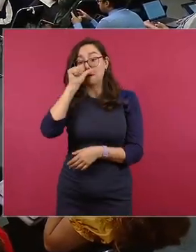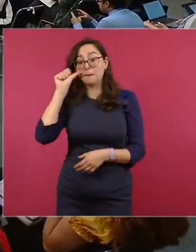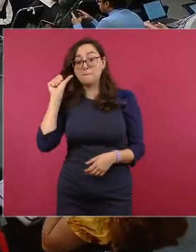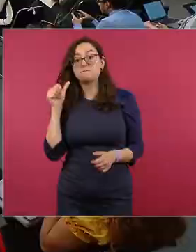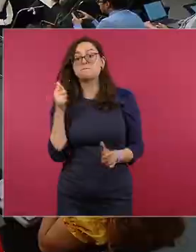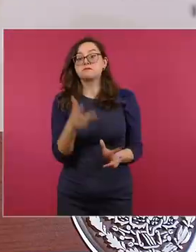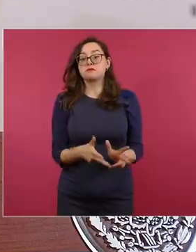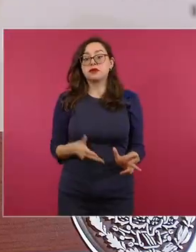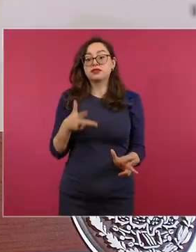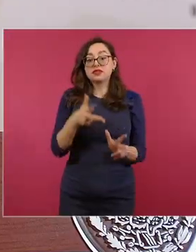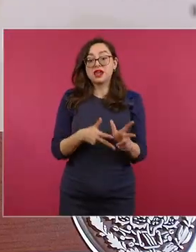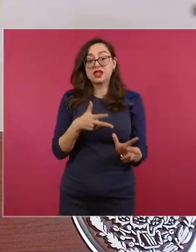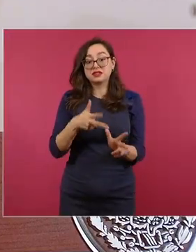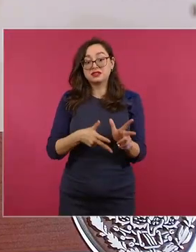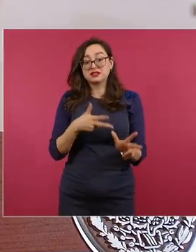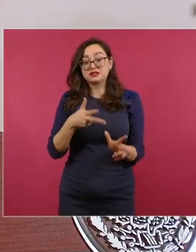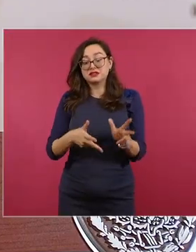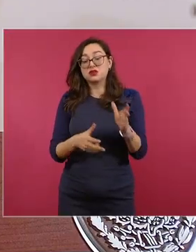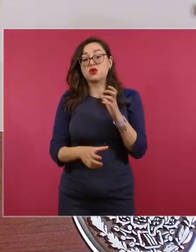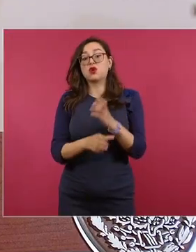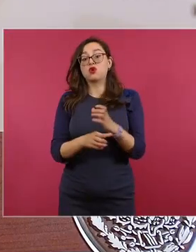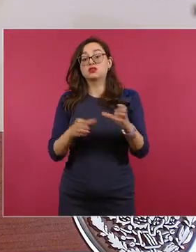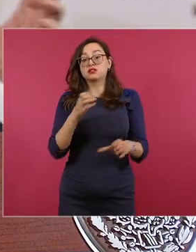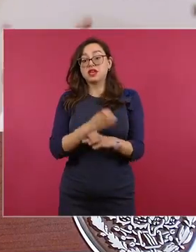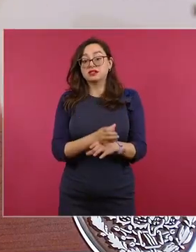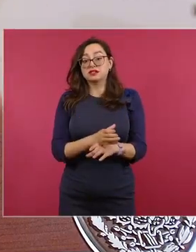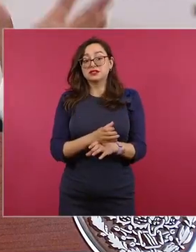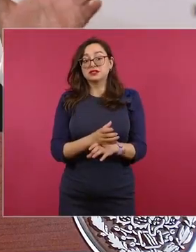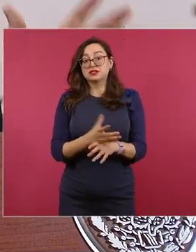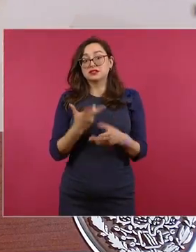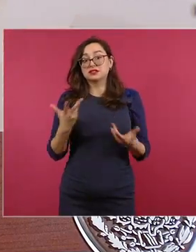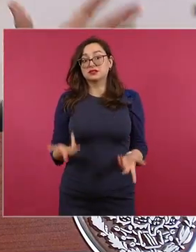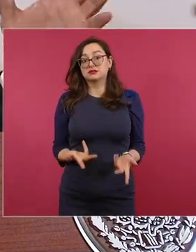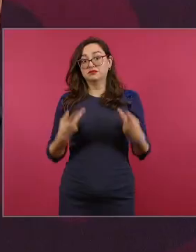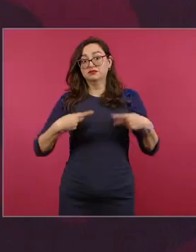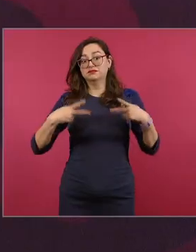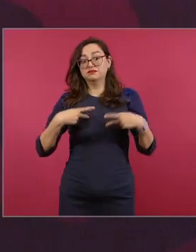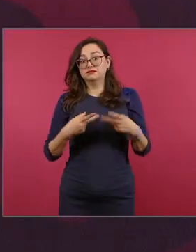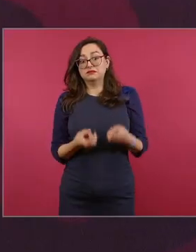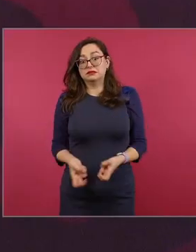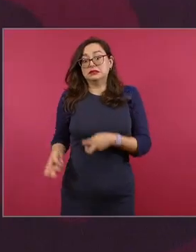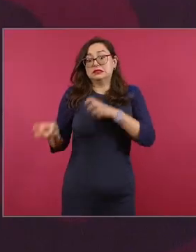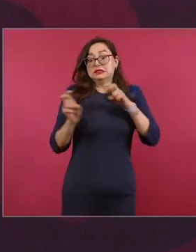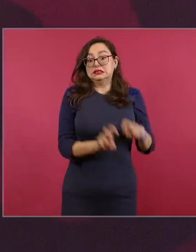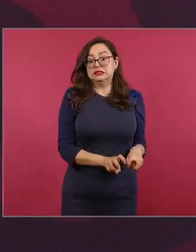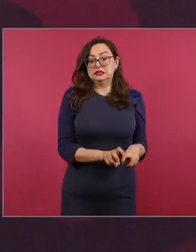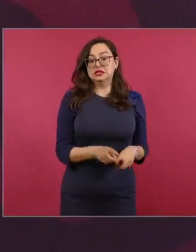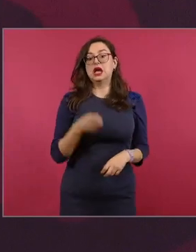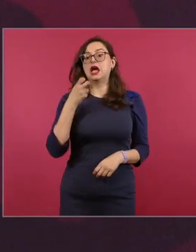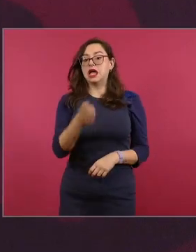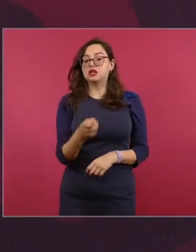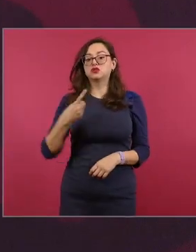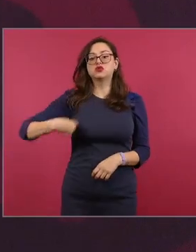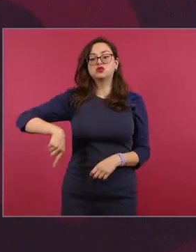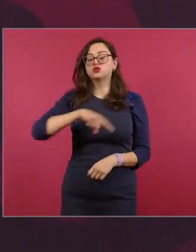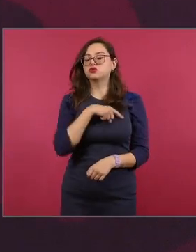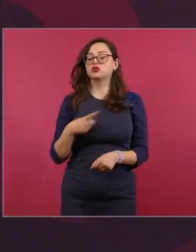los trenes de carga, y estamos todo el tiempo atendiéndolo.